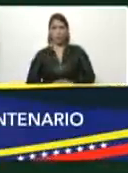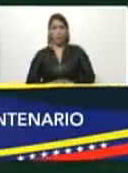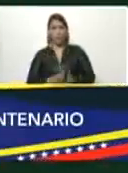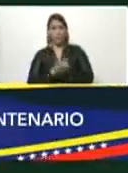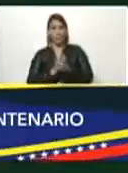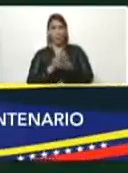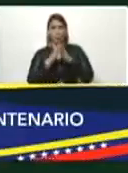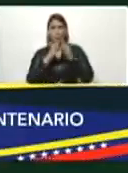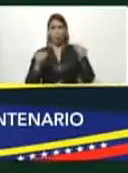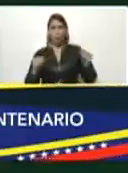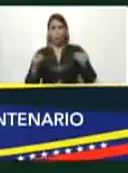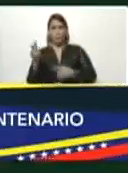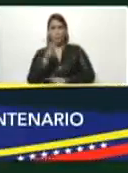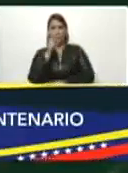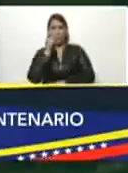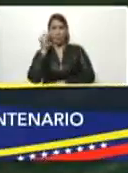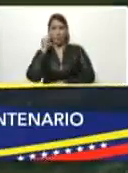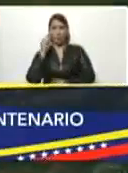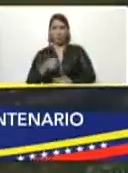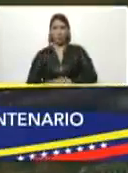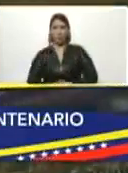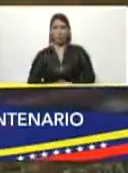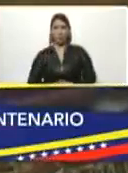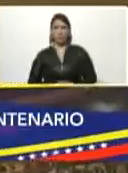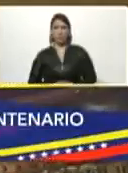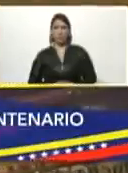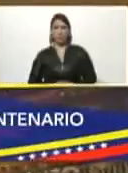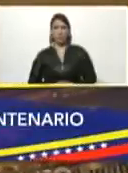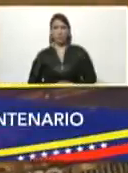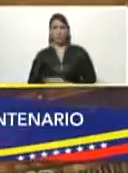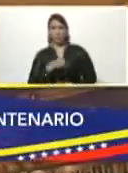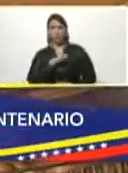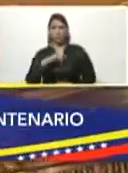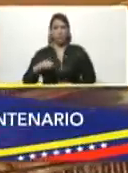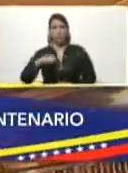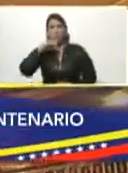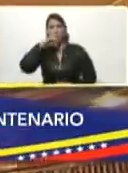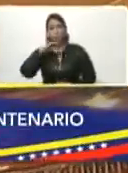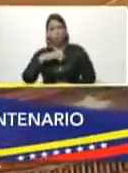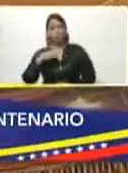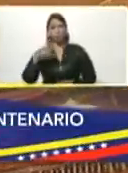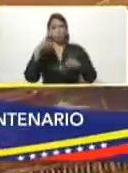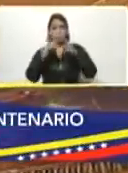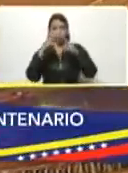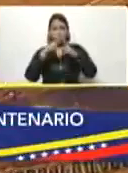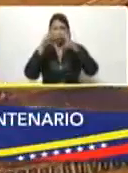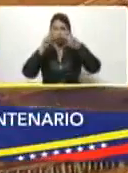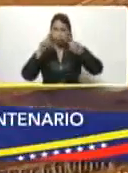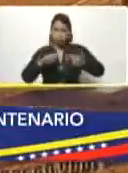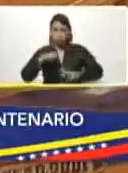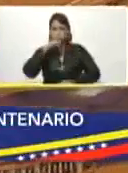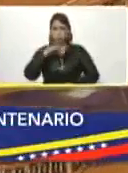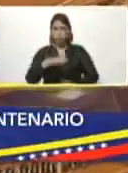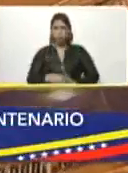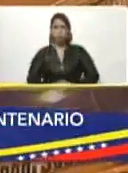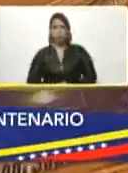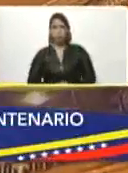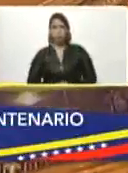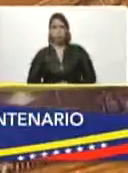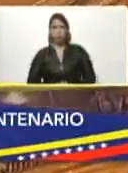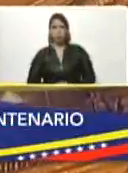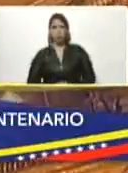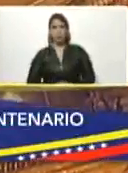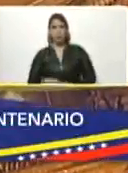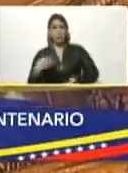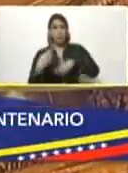los venezolanos y venezolanas somos historiadores e historiadoras por efecto de